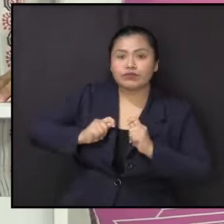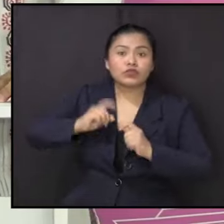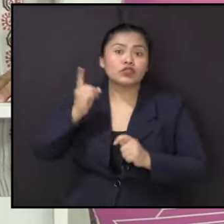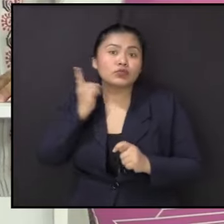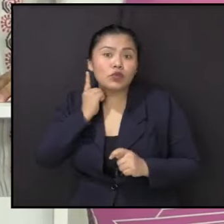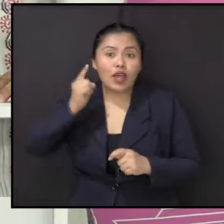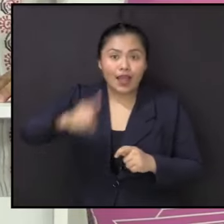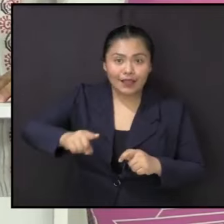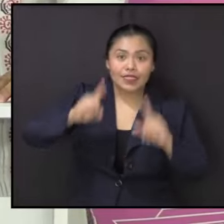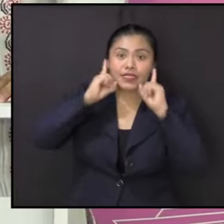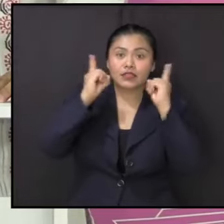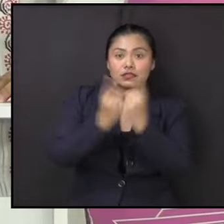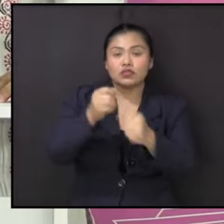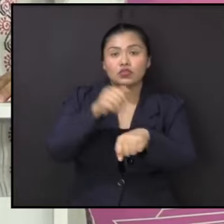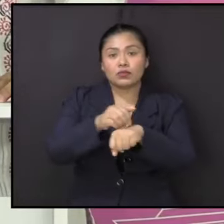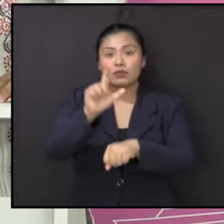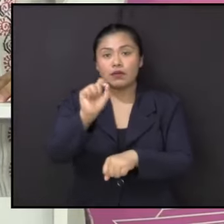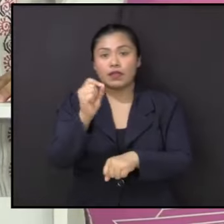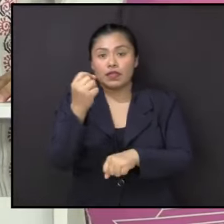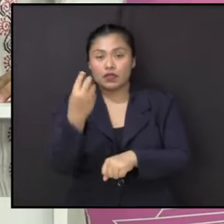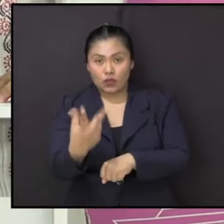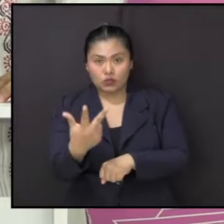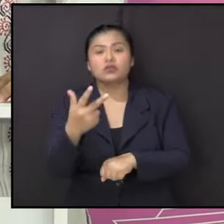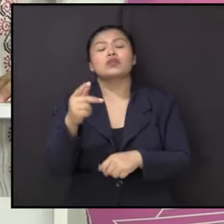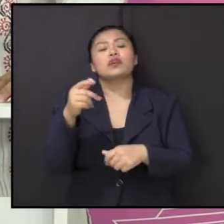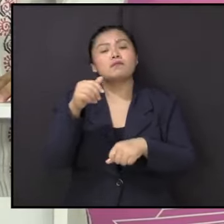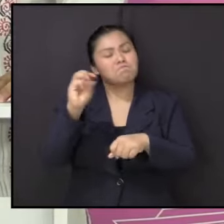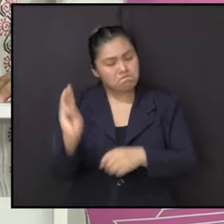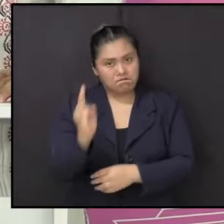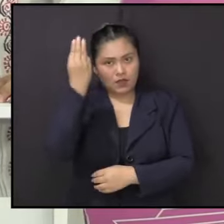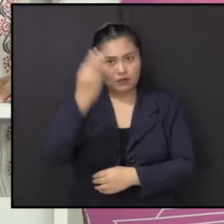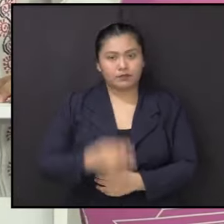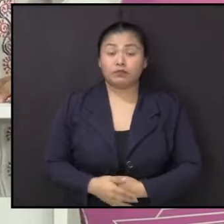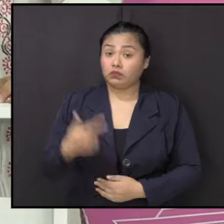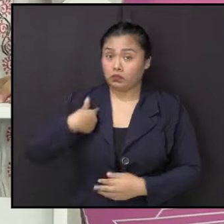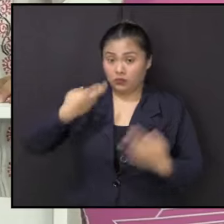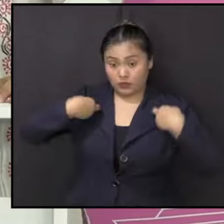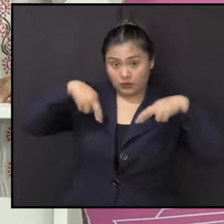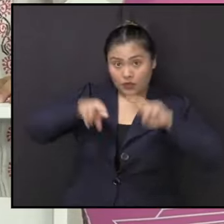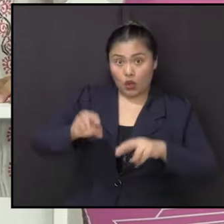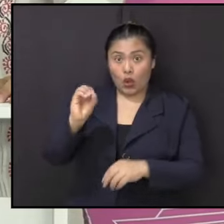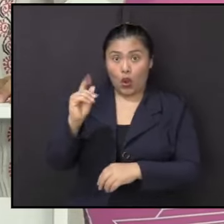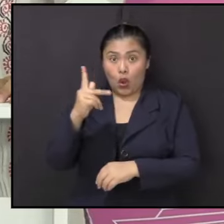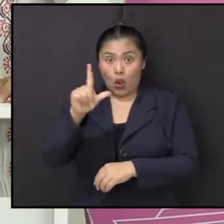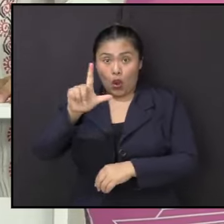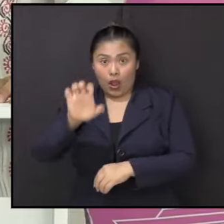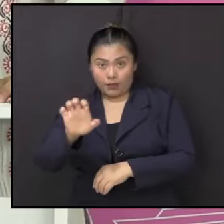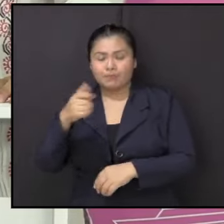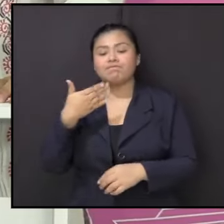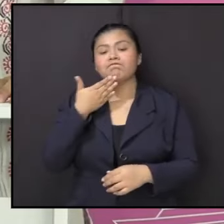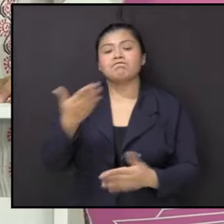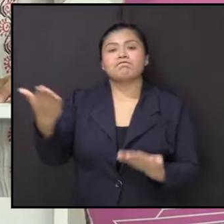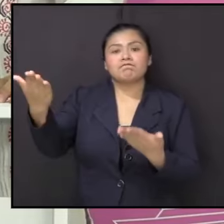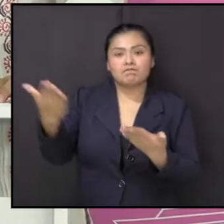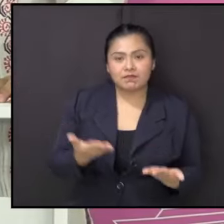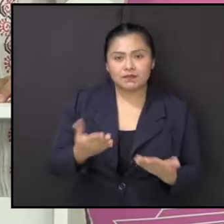Minatitlán, Distrito 28. A nombre del Organismo Público Local Electoral del Estado de Veracruz, les damos la